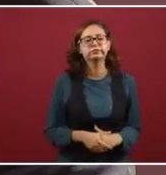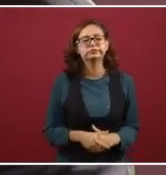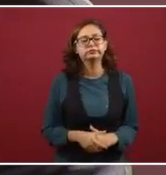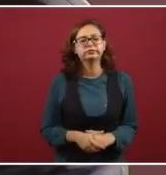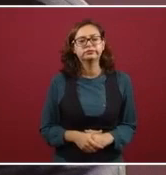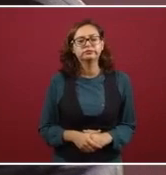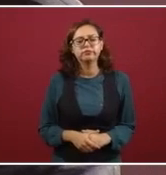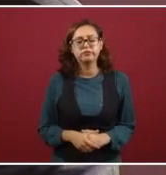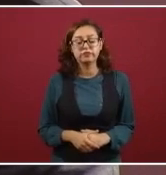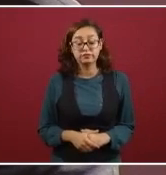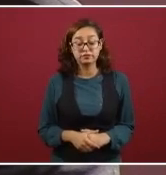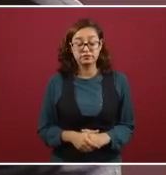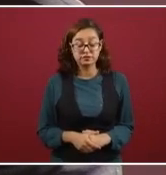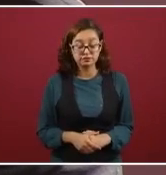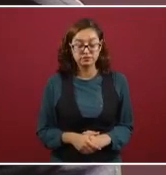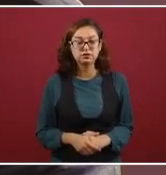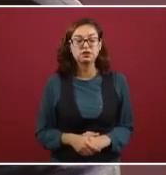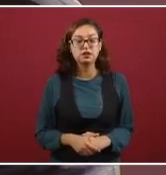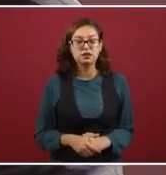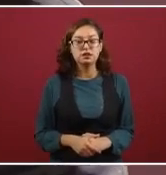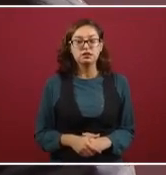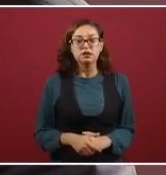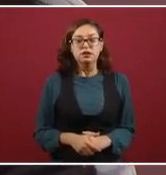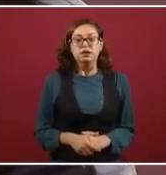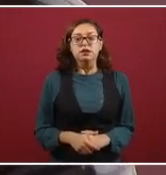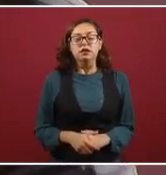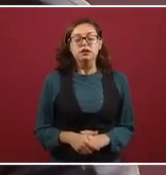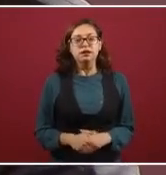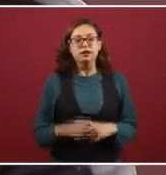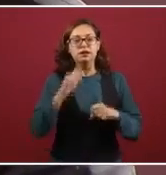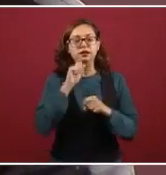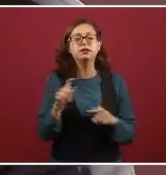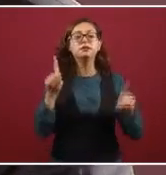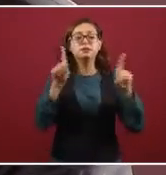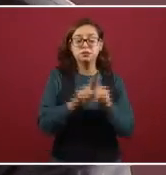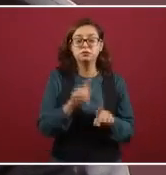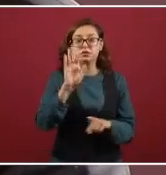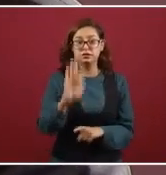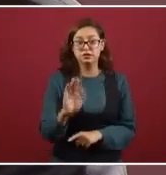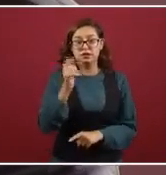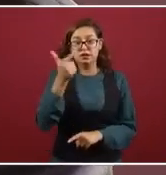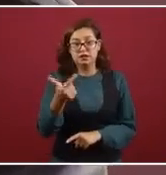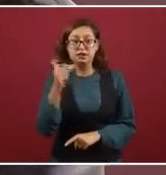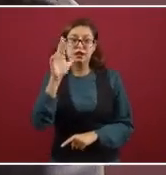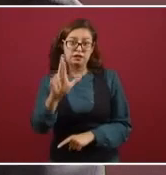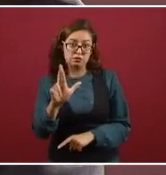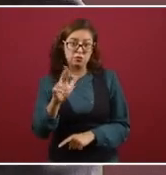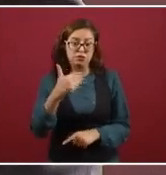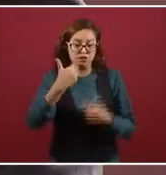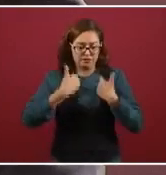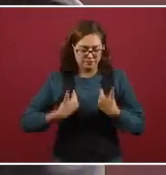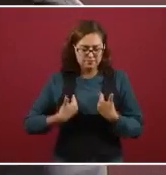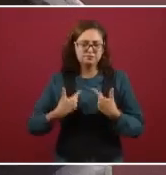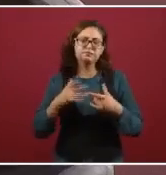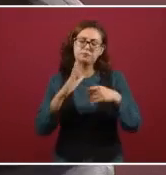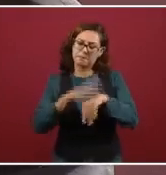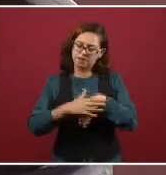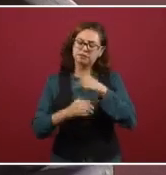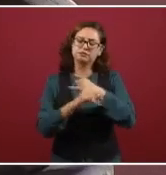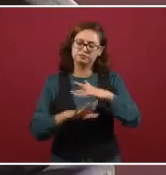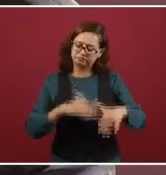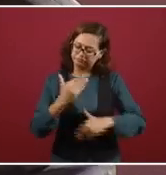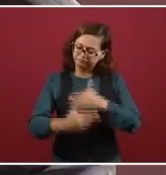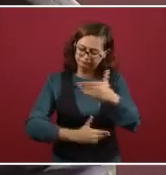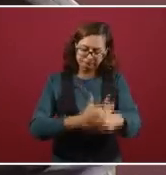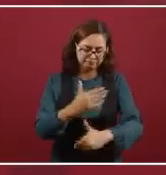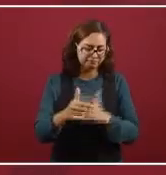la Fiscalía General de la República y nosotros mismos les mantendremos al tanto del avance de esto que acabo de describir. Habrá también una acción